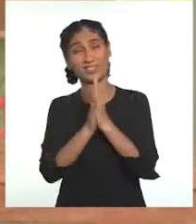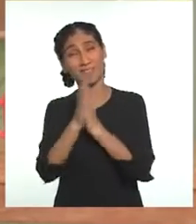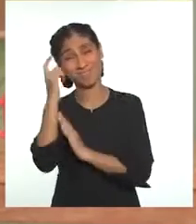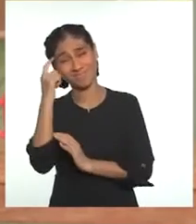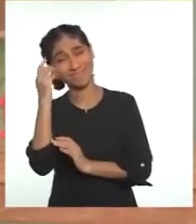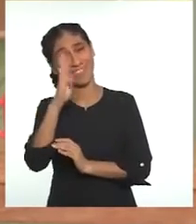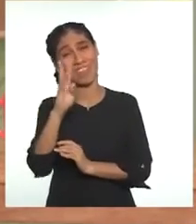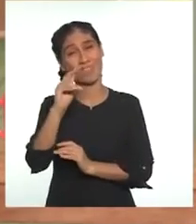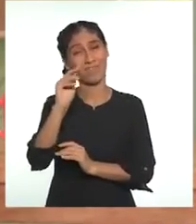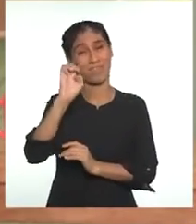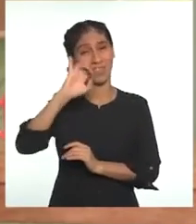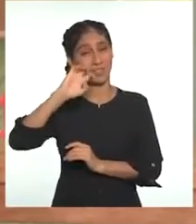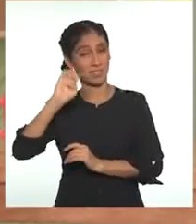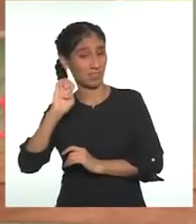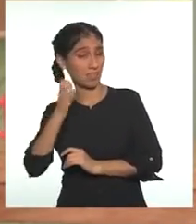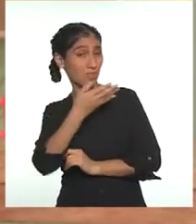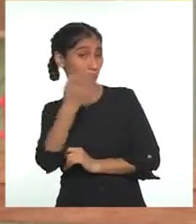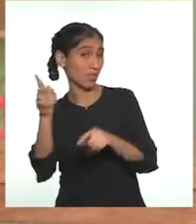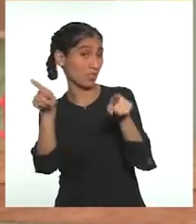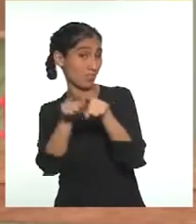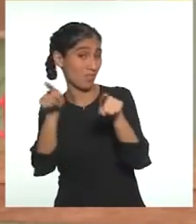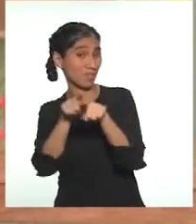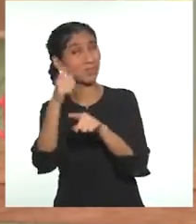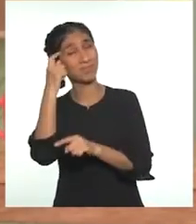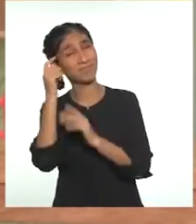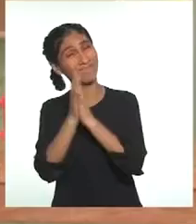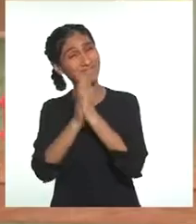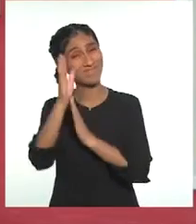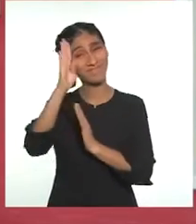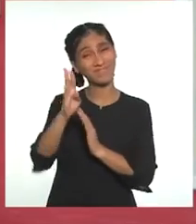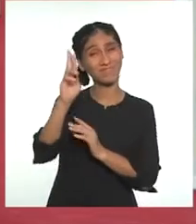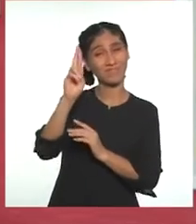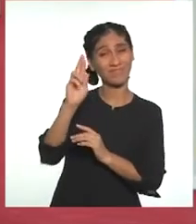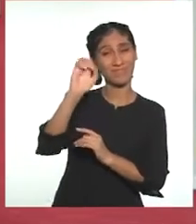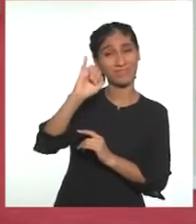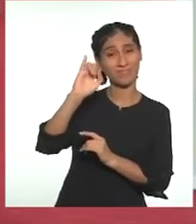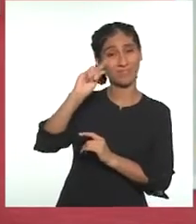Brigitte. Y me imagino que ustedes estarán extrañando a Brigitte también, ¿no?